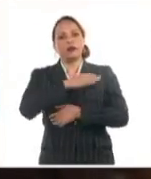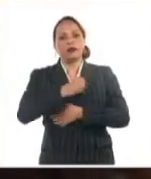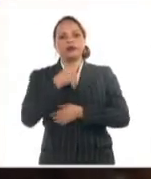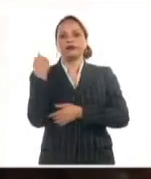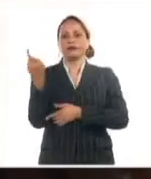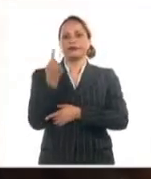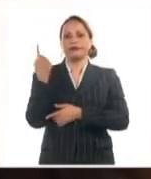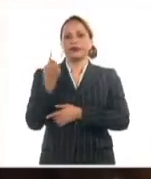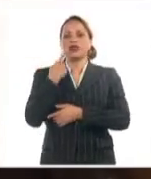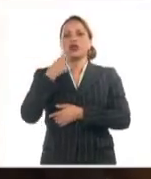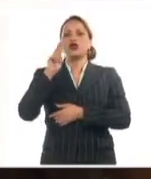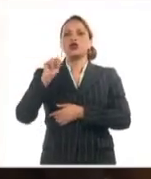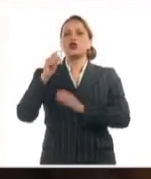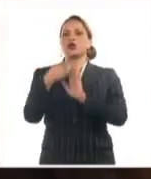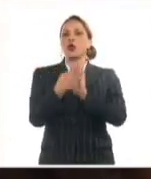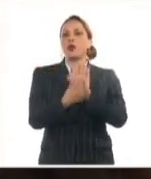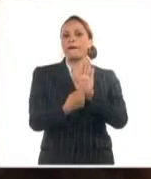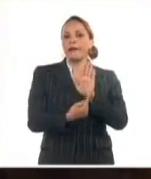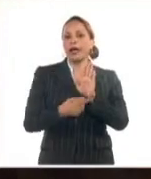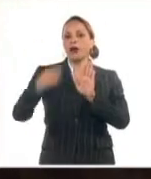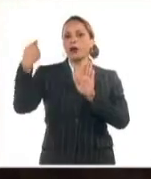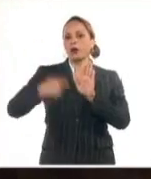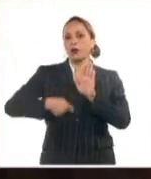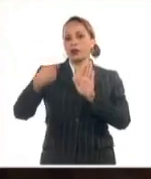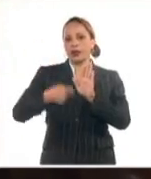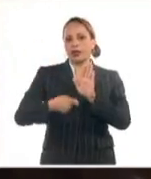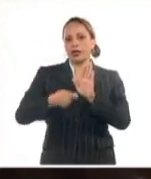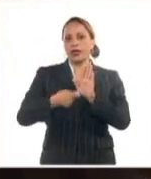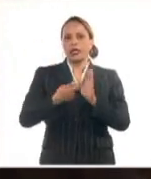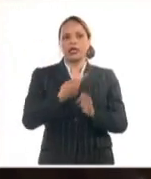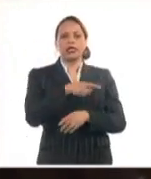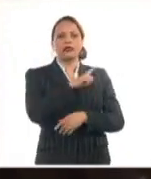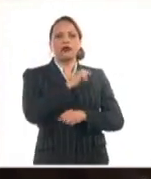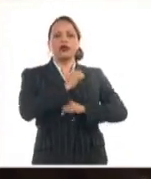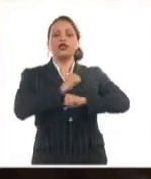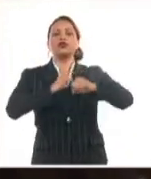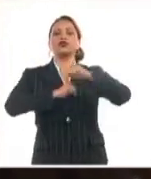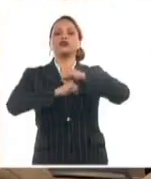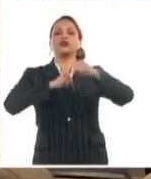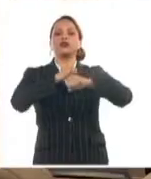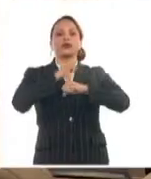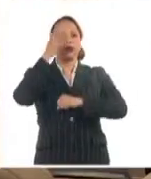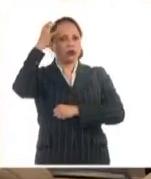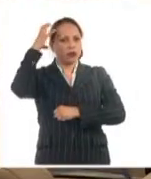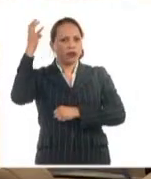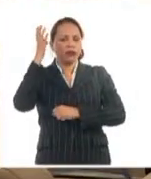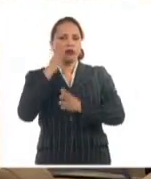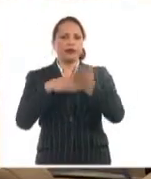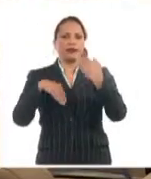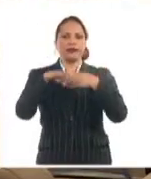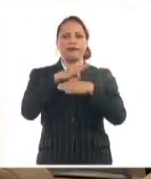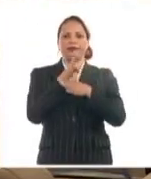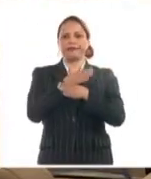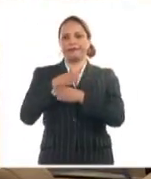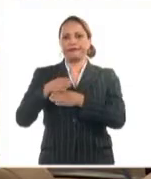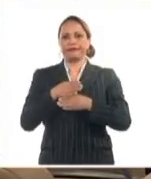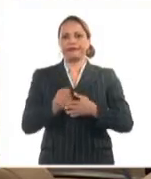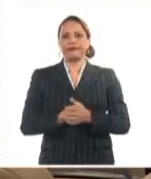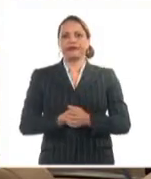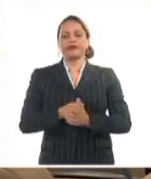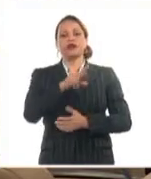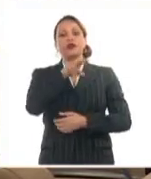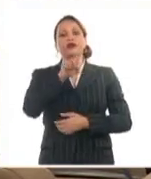normas jurídicas, y también, más recientemente, en estructuras de gobierno a todos los niveles. El 2024 marcará